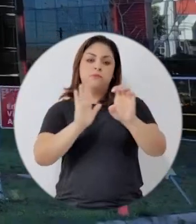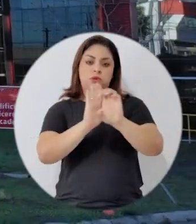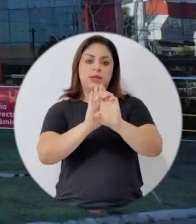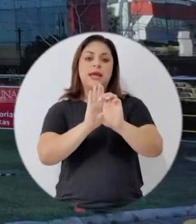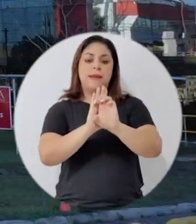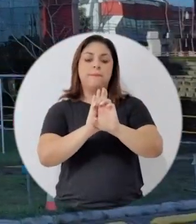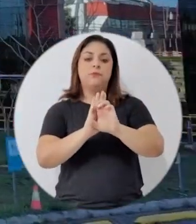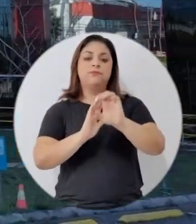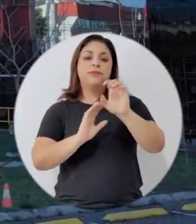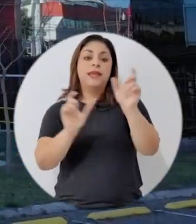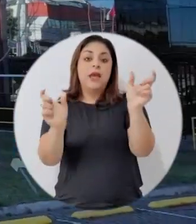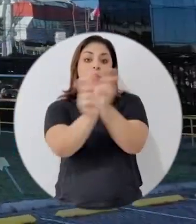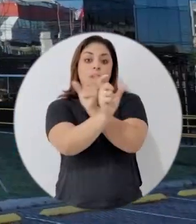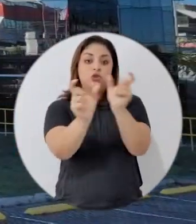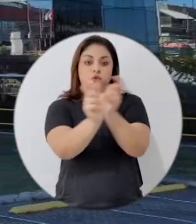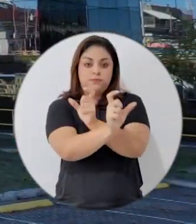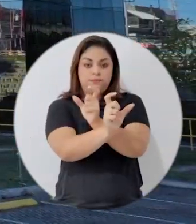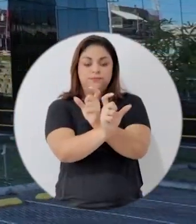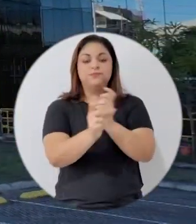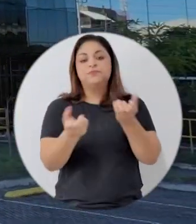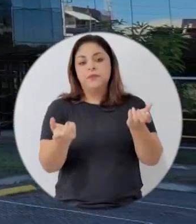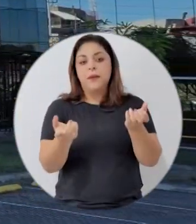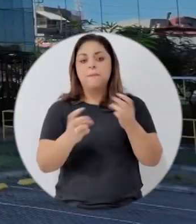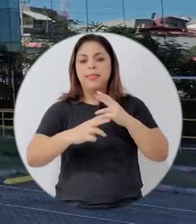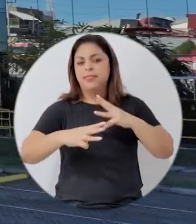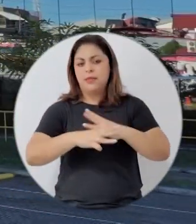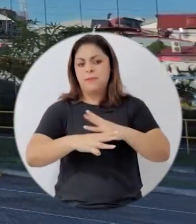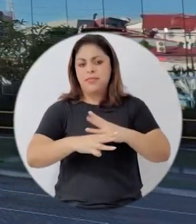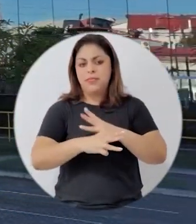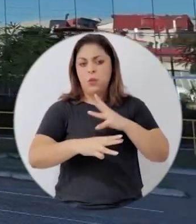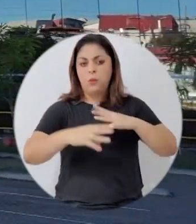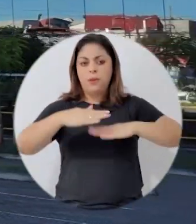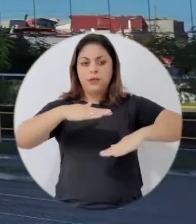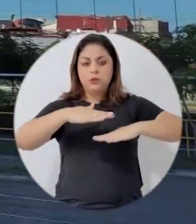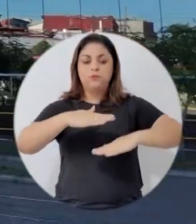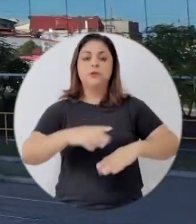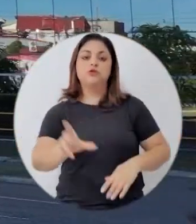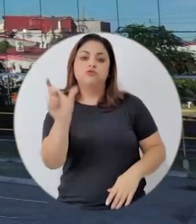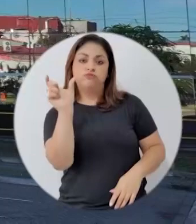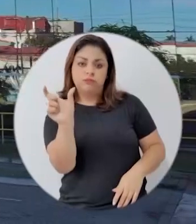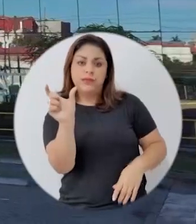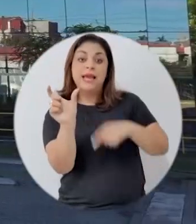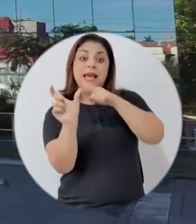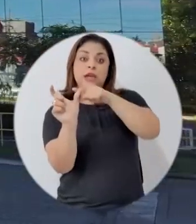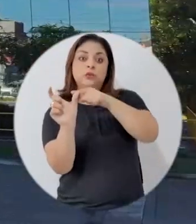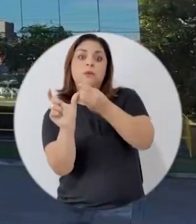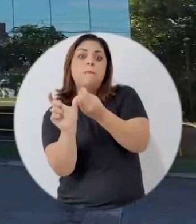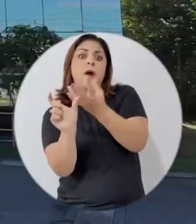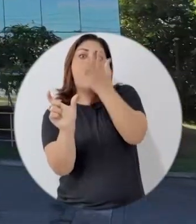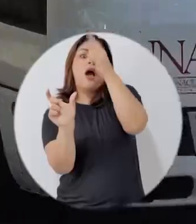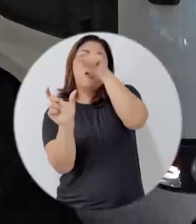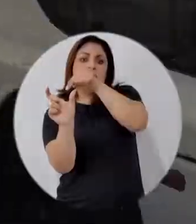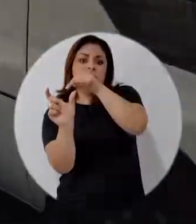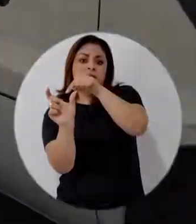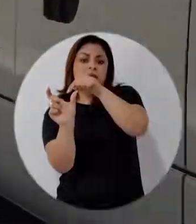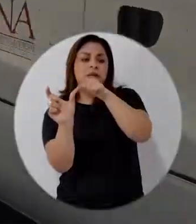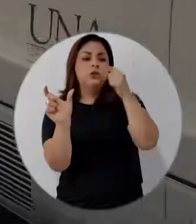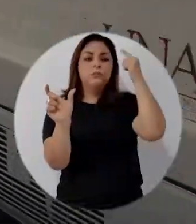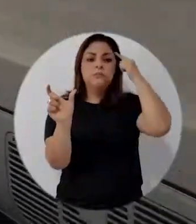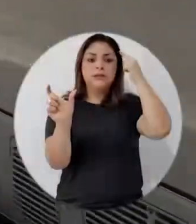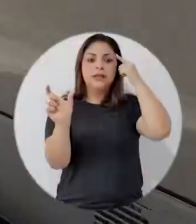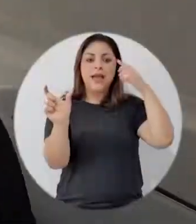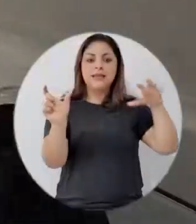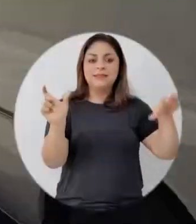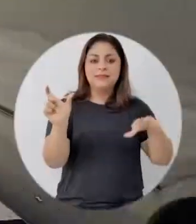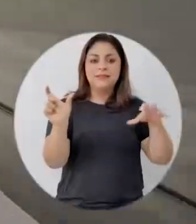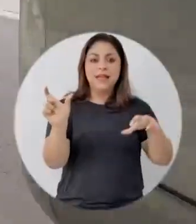básica. Yo tengo un inventario que suma, un proyecto de mitigación o reducción que resta y una